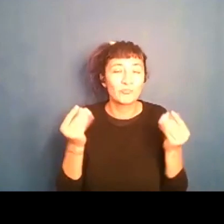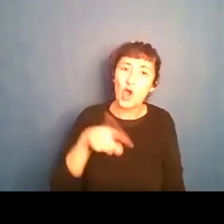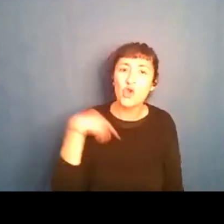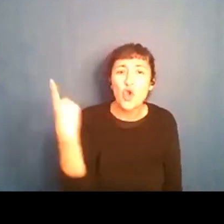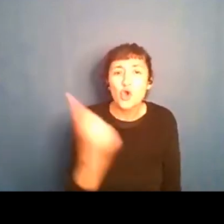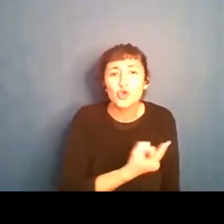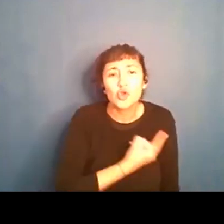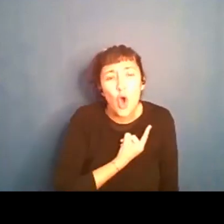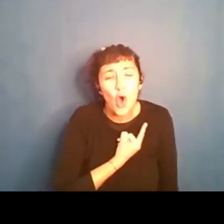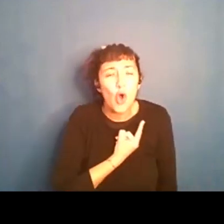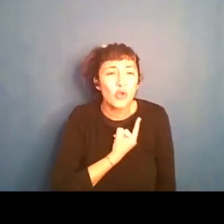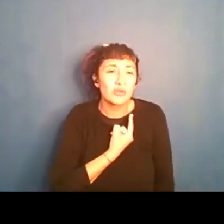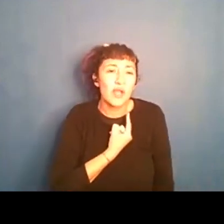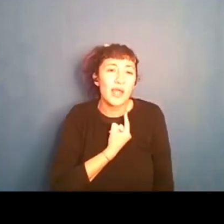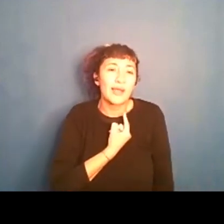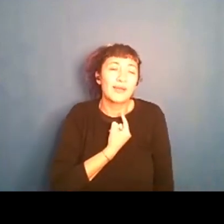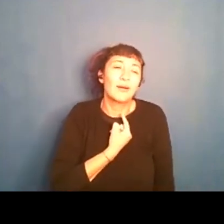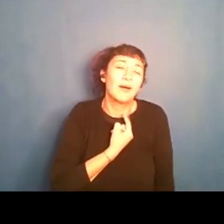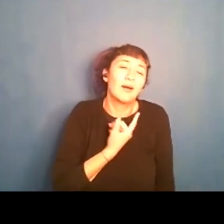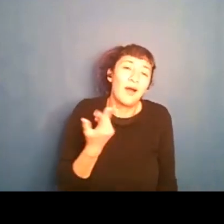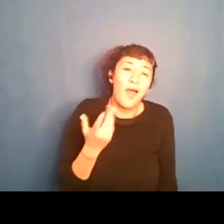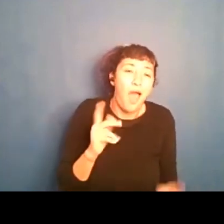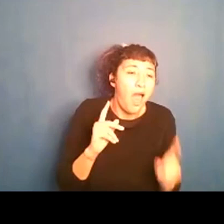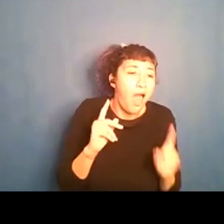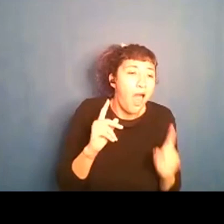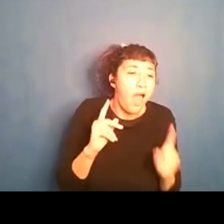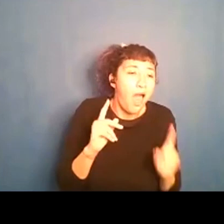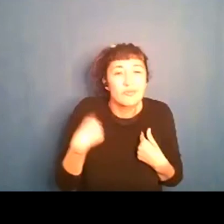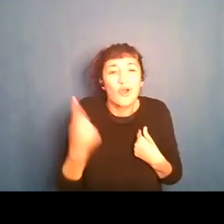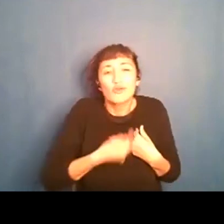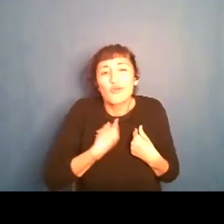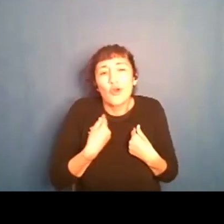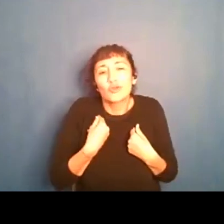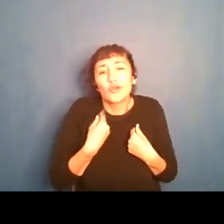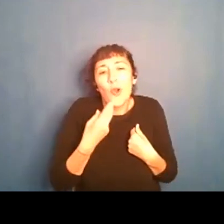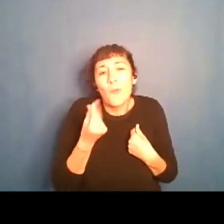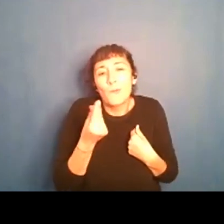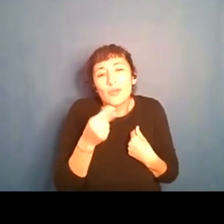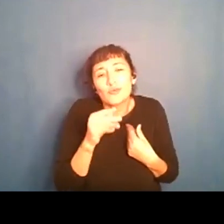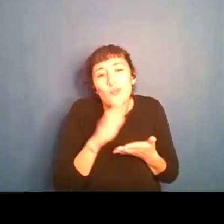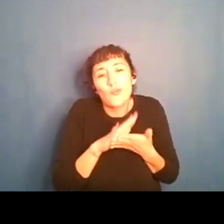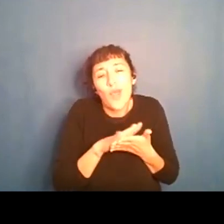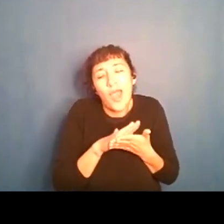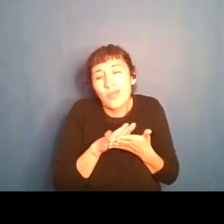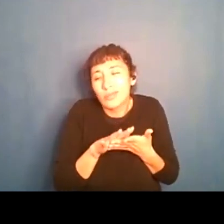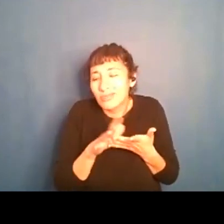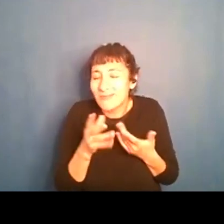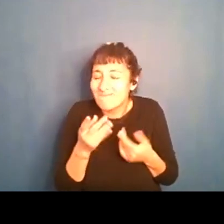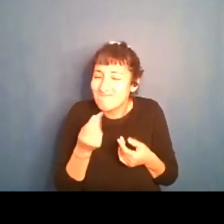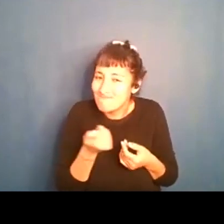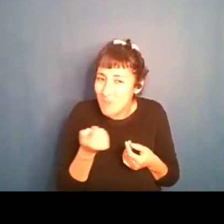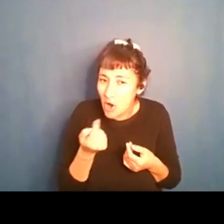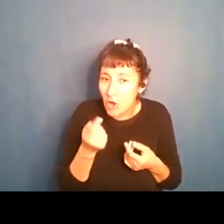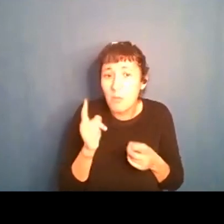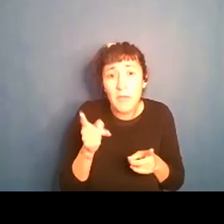somos pichis, que manejamos un presupuesto nulo, sino desde los